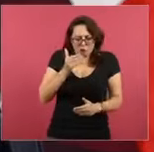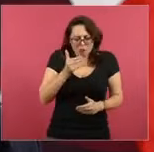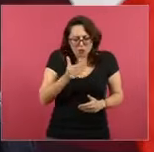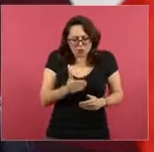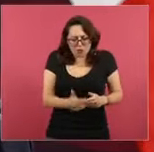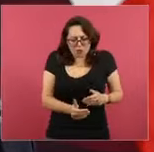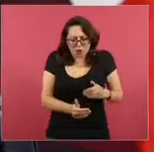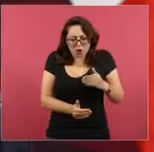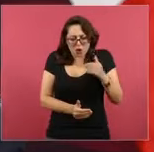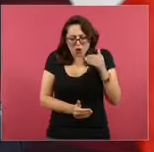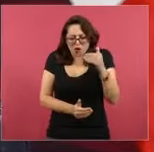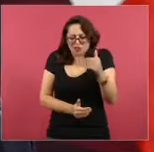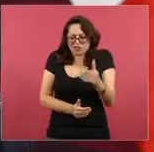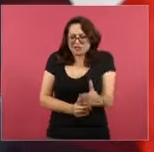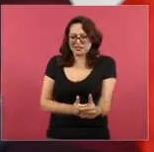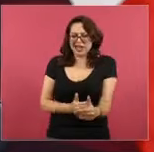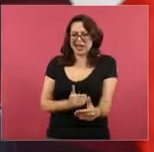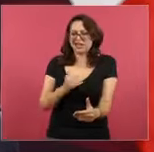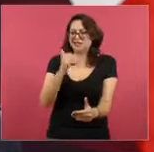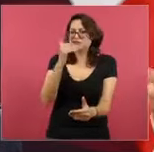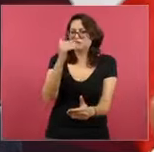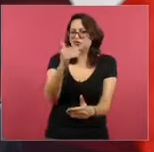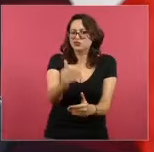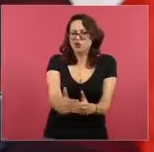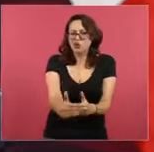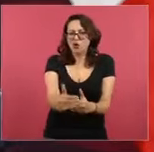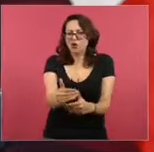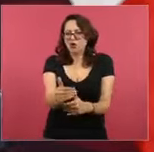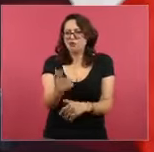haciendo paulatinamente en el trabajo,